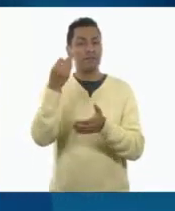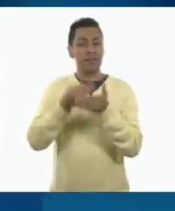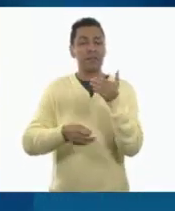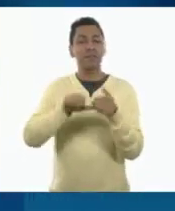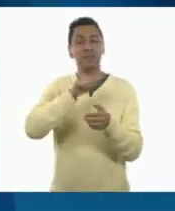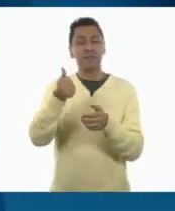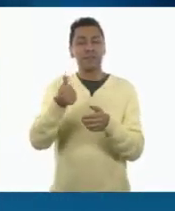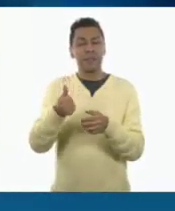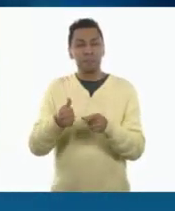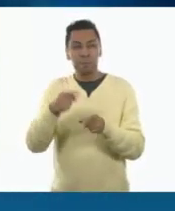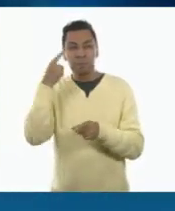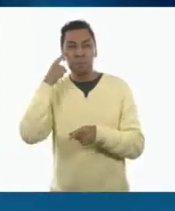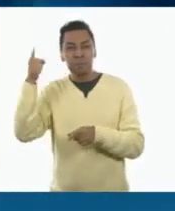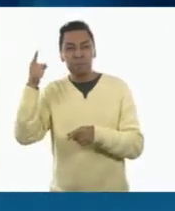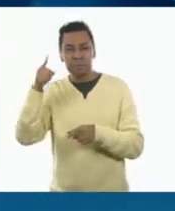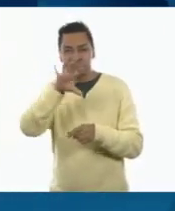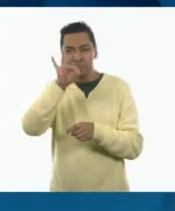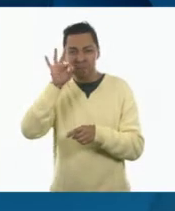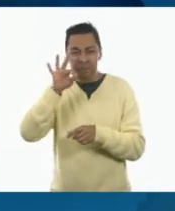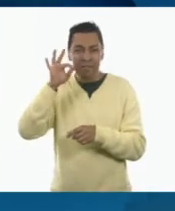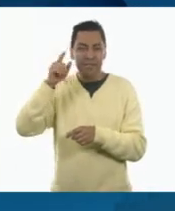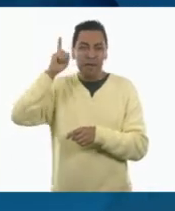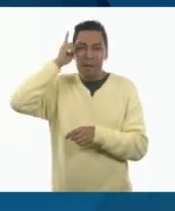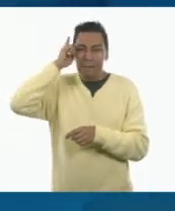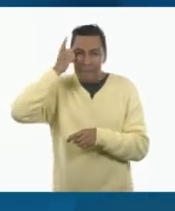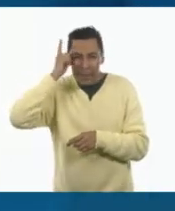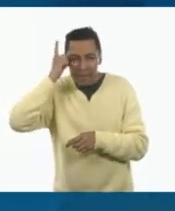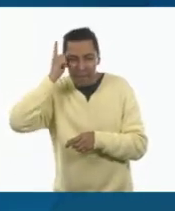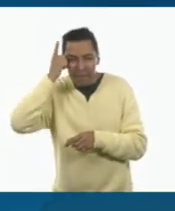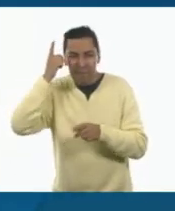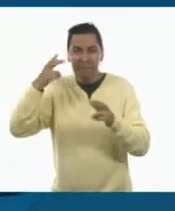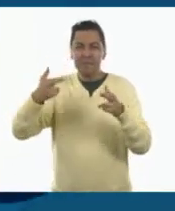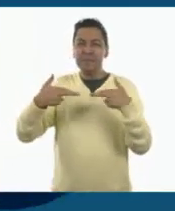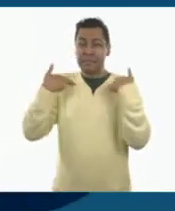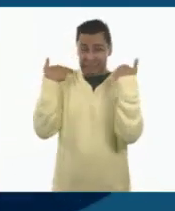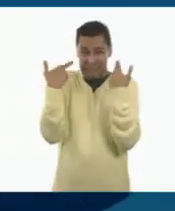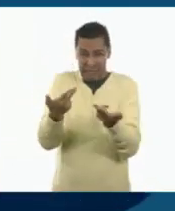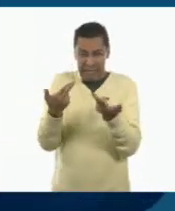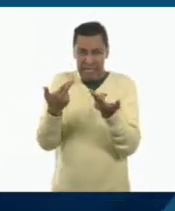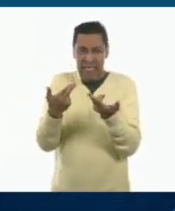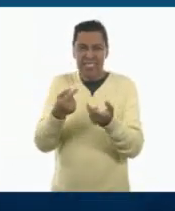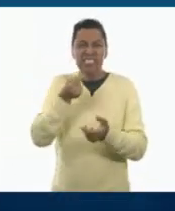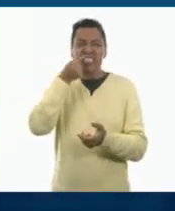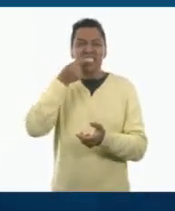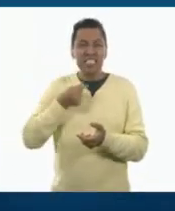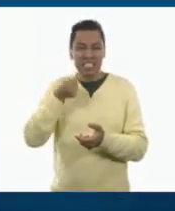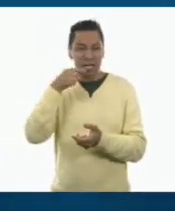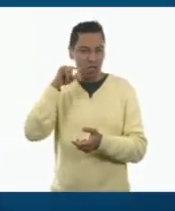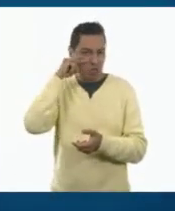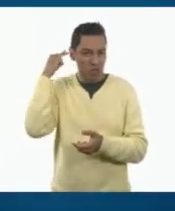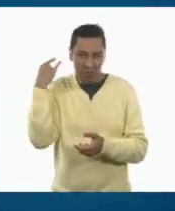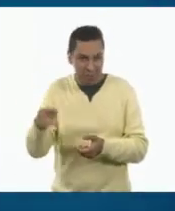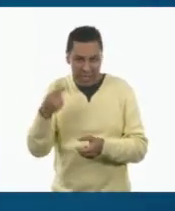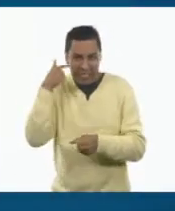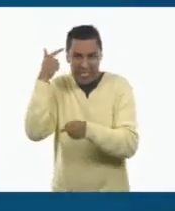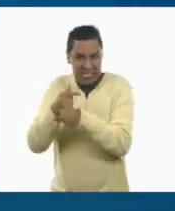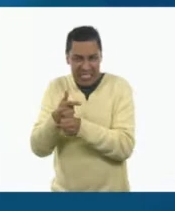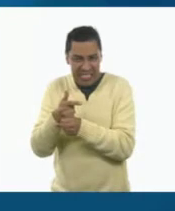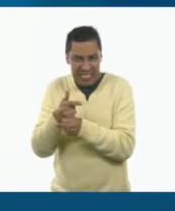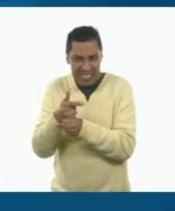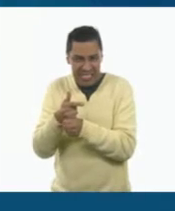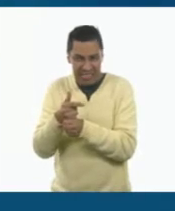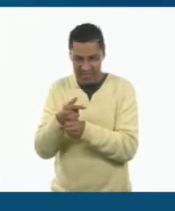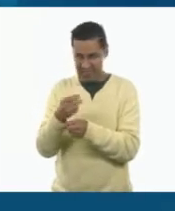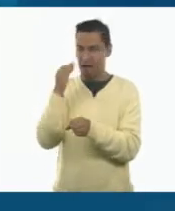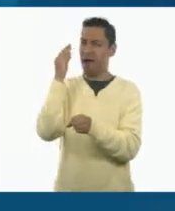A caballo regalado no se le ve colmillo. A caballo regalado no se le ve colmillo. Tenemos las dos opciones. Vamos a ver ahorita,